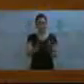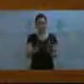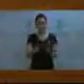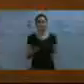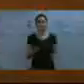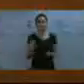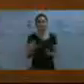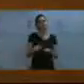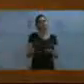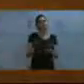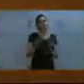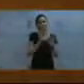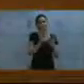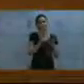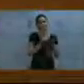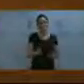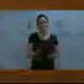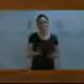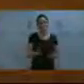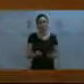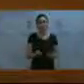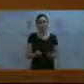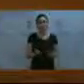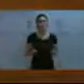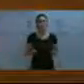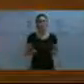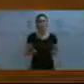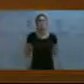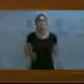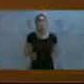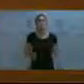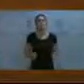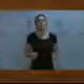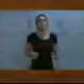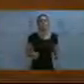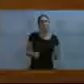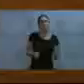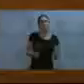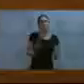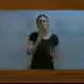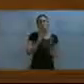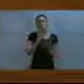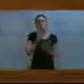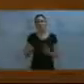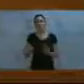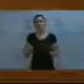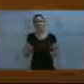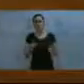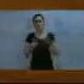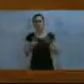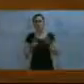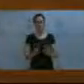partiendo del 2% que crecer el 8% partiendo del 6%. Y usted lo sabe perfectamente. Y si no lo sabe,